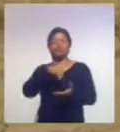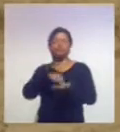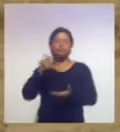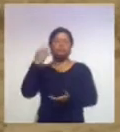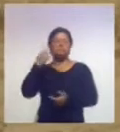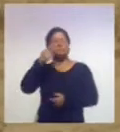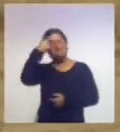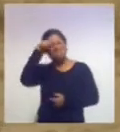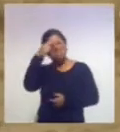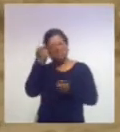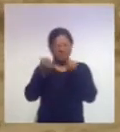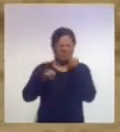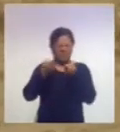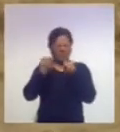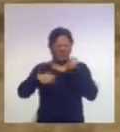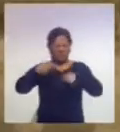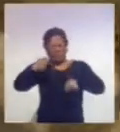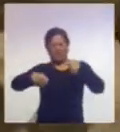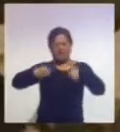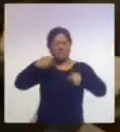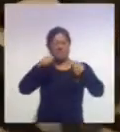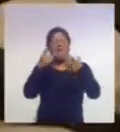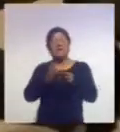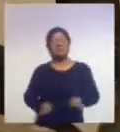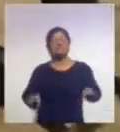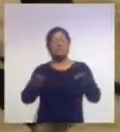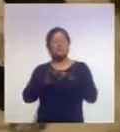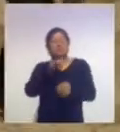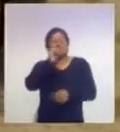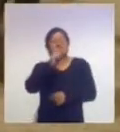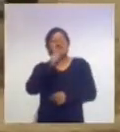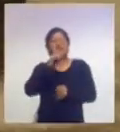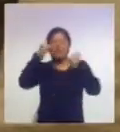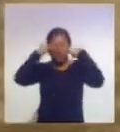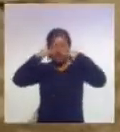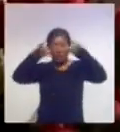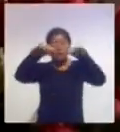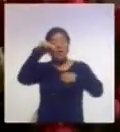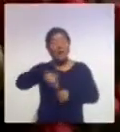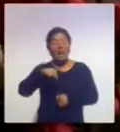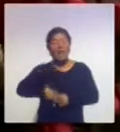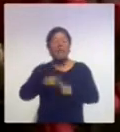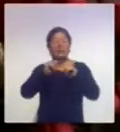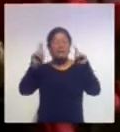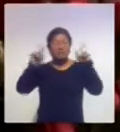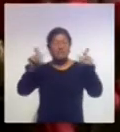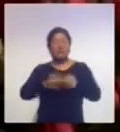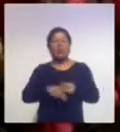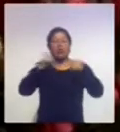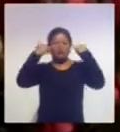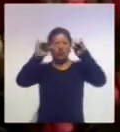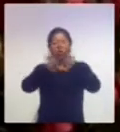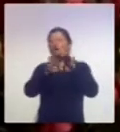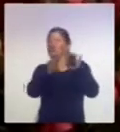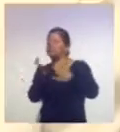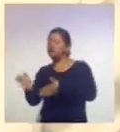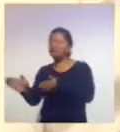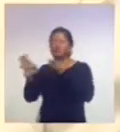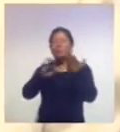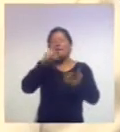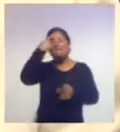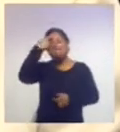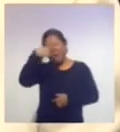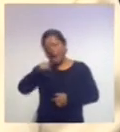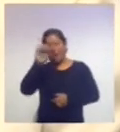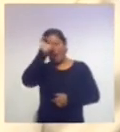reflexionar sobre el significado e importancia de la tauromaquia en Tlaxcala, con un análisis desde diferentes áreas para tener una conclusión